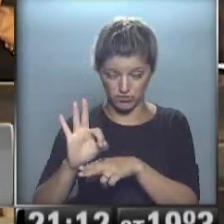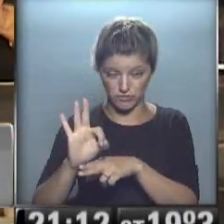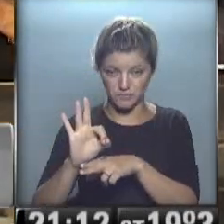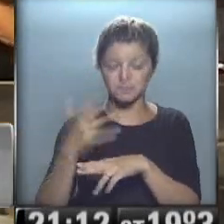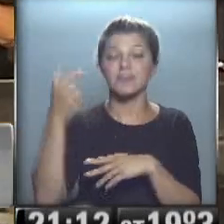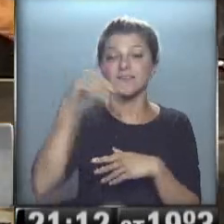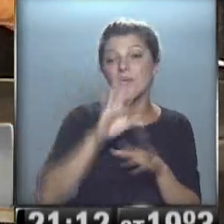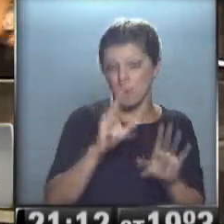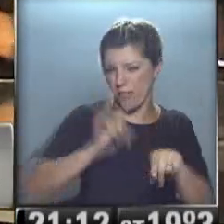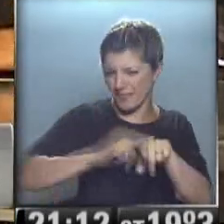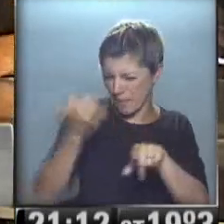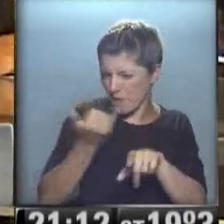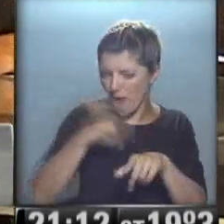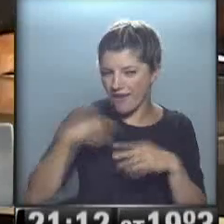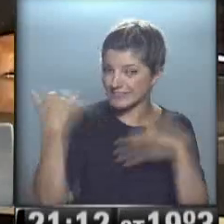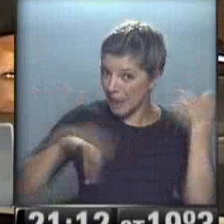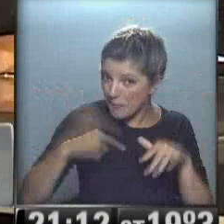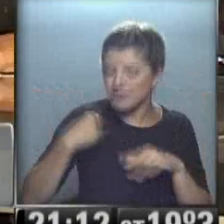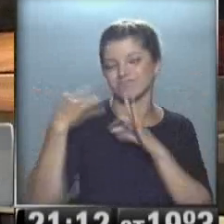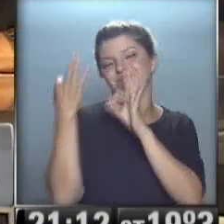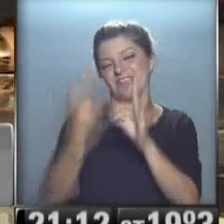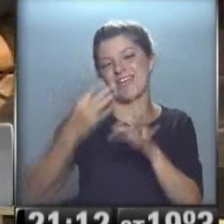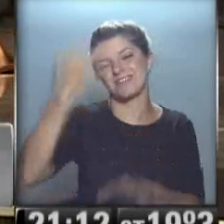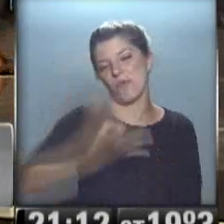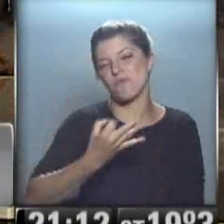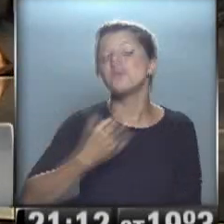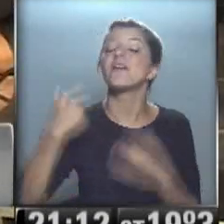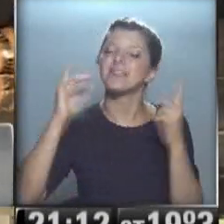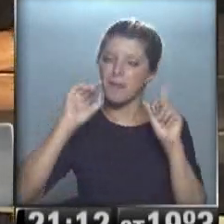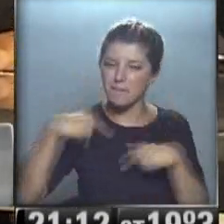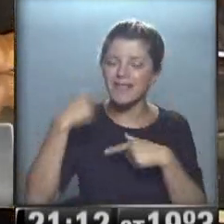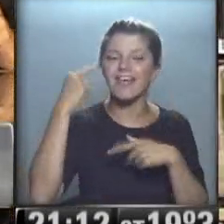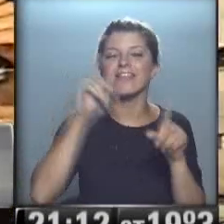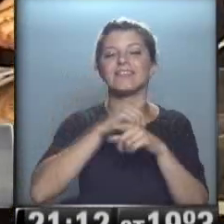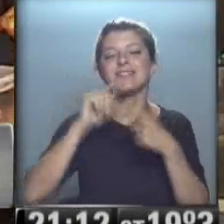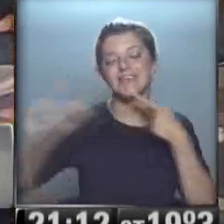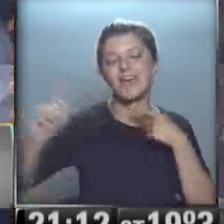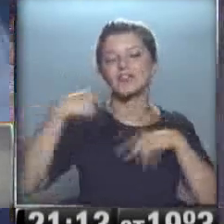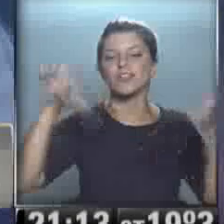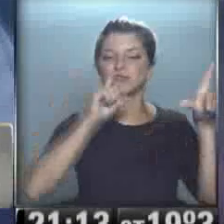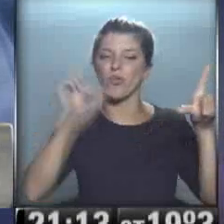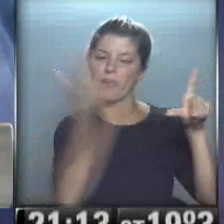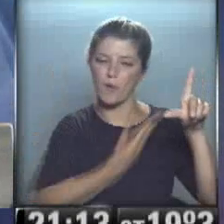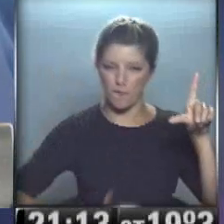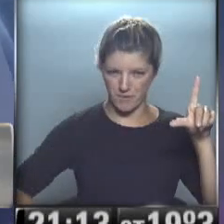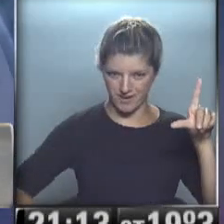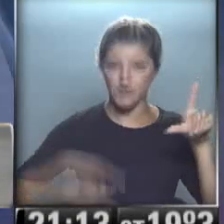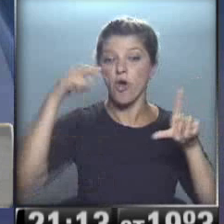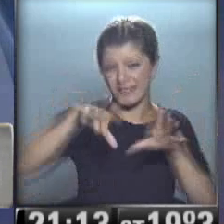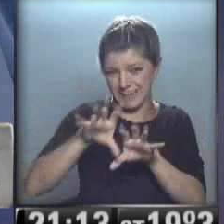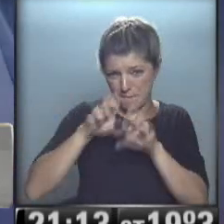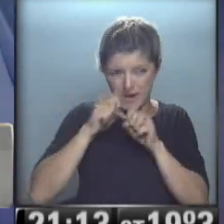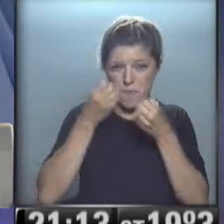tienen unos minutos más, así que si se apuran, llegan. Y por supuesto, transmisión de la televisión pública para todo el país, como lo estamos haciendo desde muy